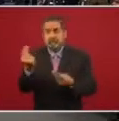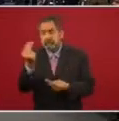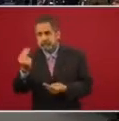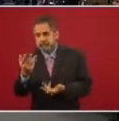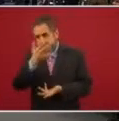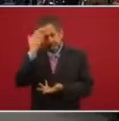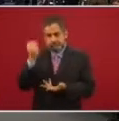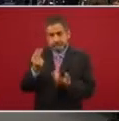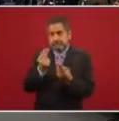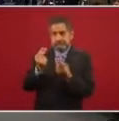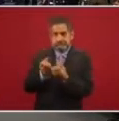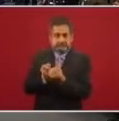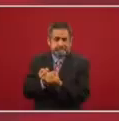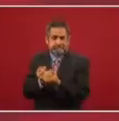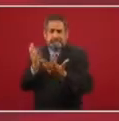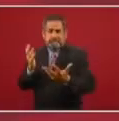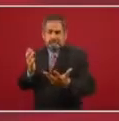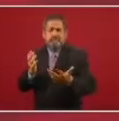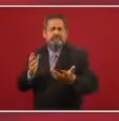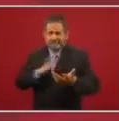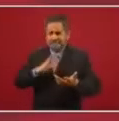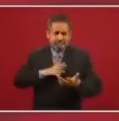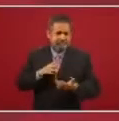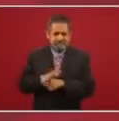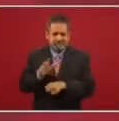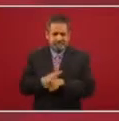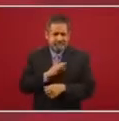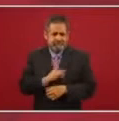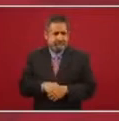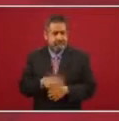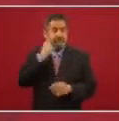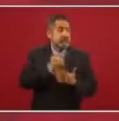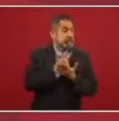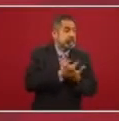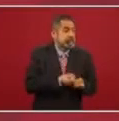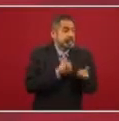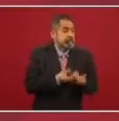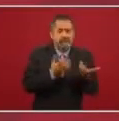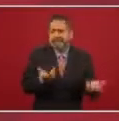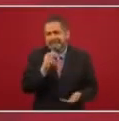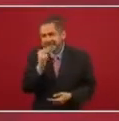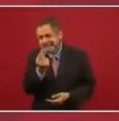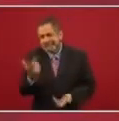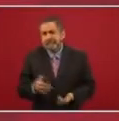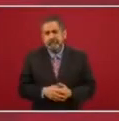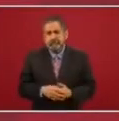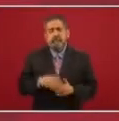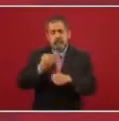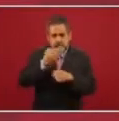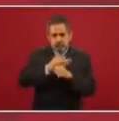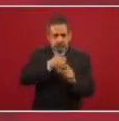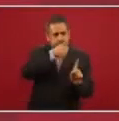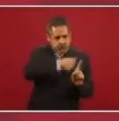porque se necesitan tantas como sea necesario es decir en la medida en que tengamos la vigilancia horita que es caso por caso